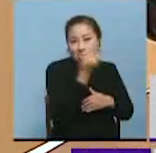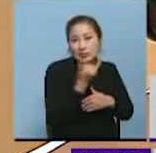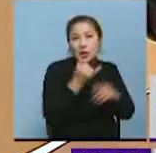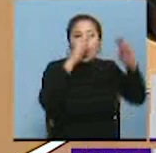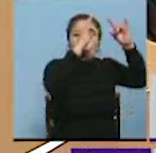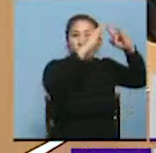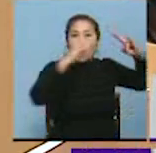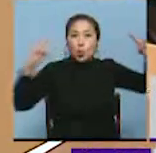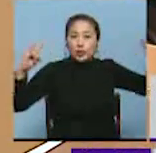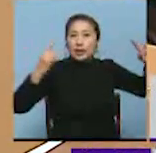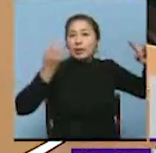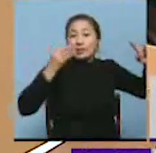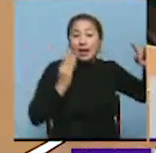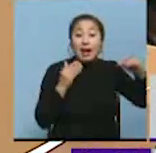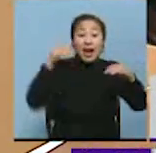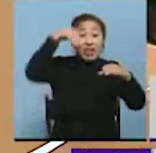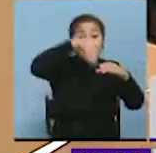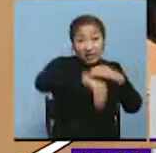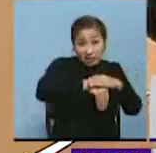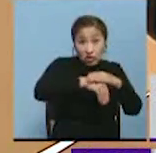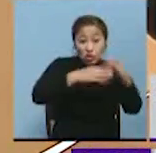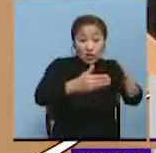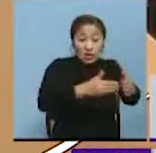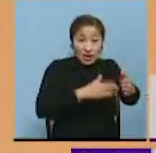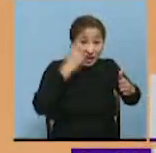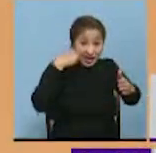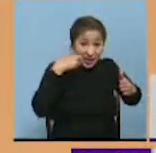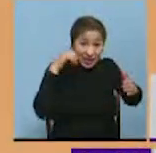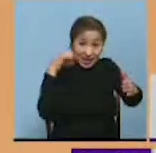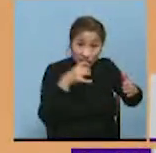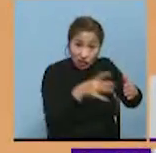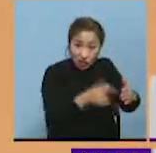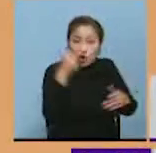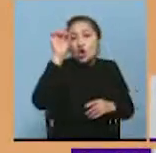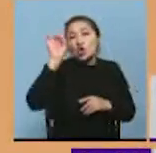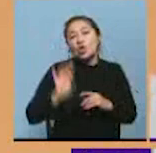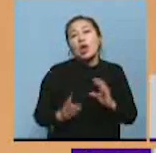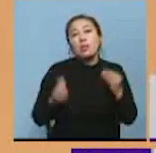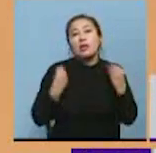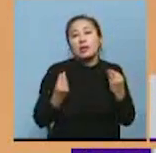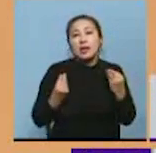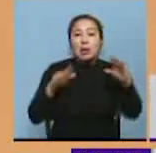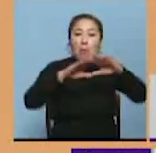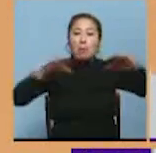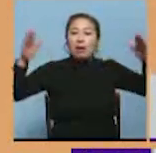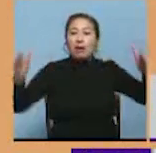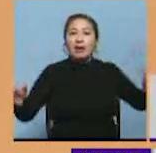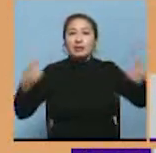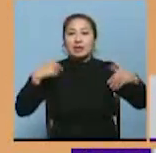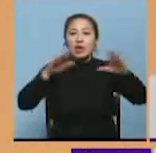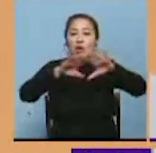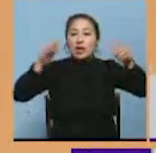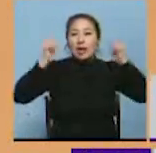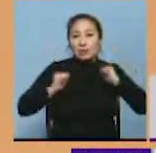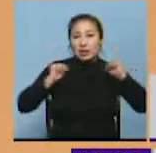carpa especial, y adentro todo lo que es la nave central de la estación, solamente para el escenario y las mesas